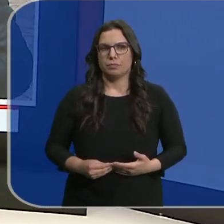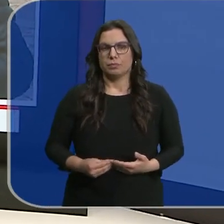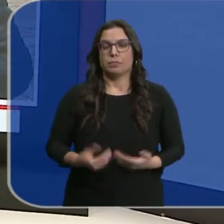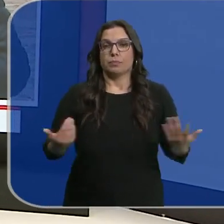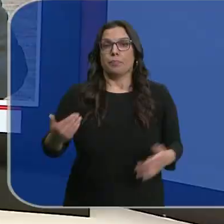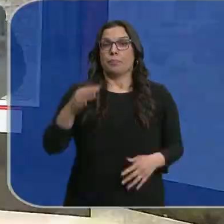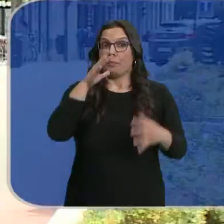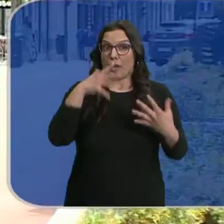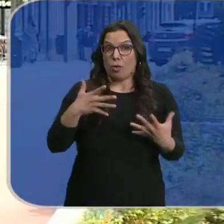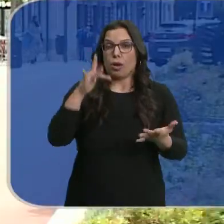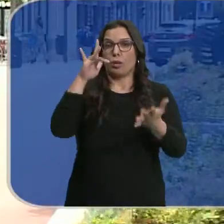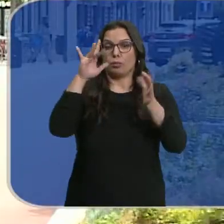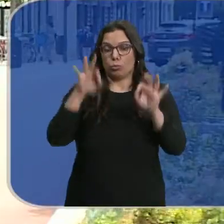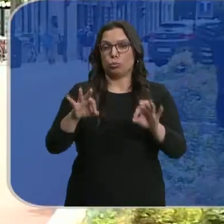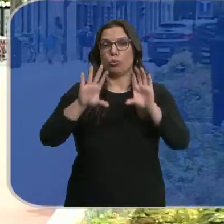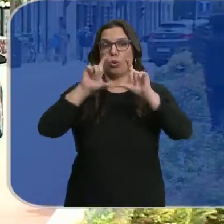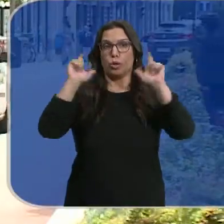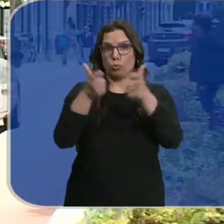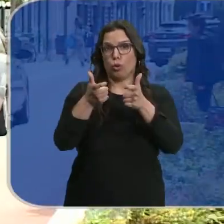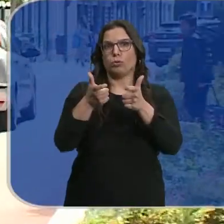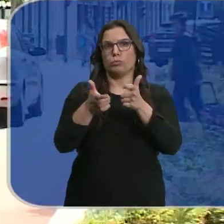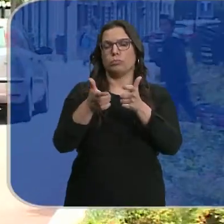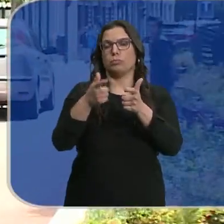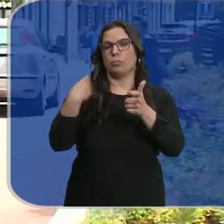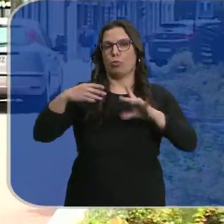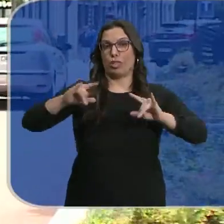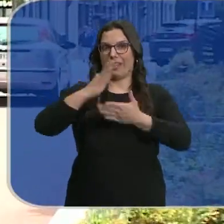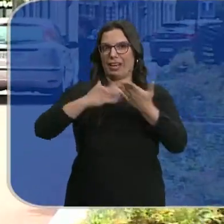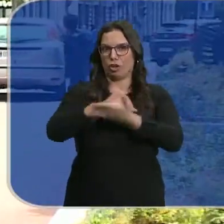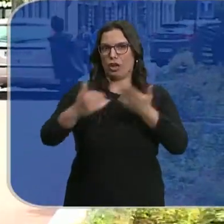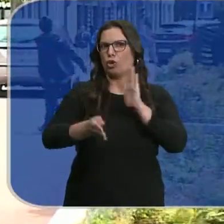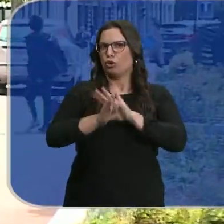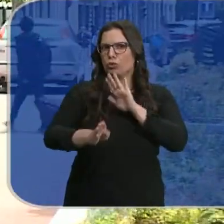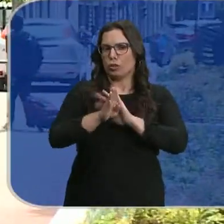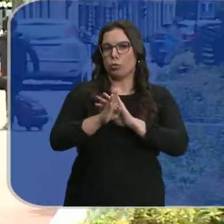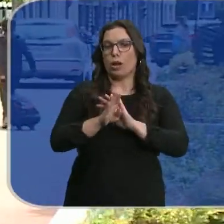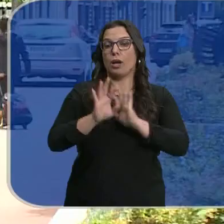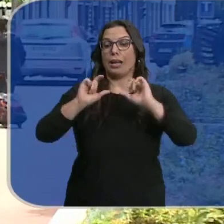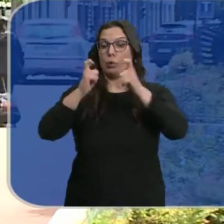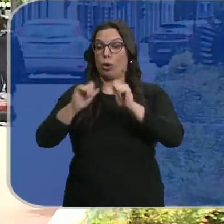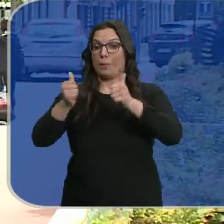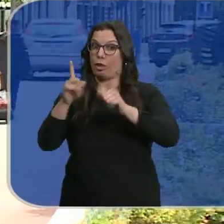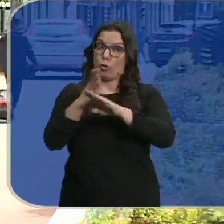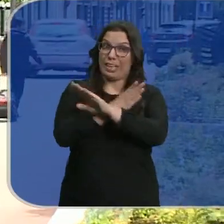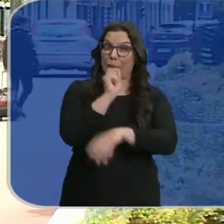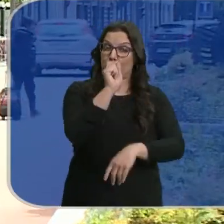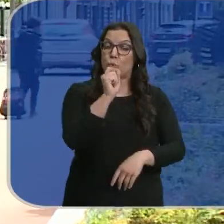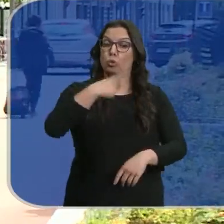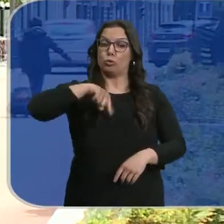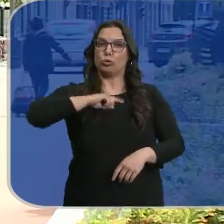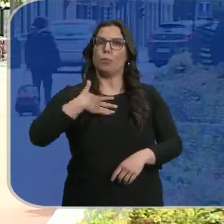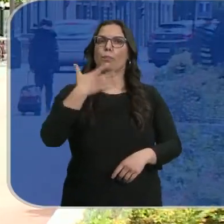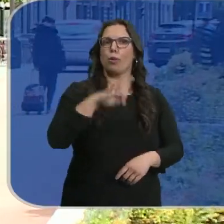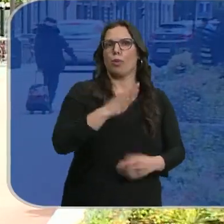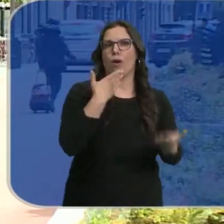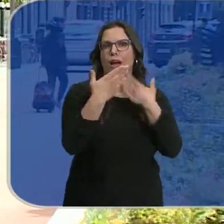Sí, de hecho, en estos momentos continúa esa reunión. Aquí es la sede regional, minutos antes de que comenzara. Castilla y León Televisión ha podido